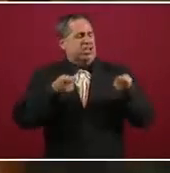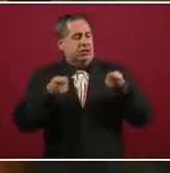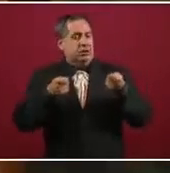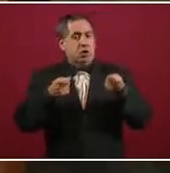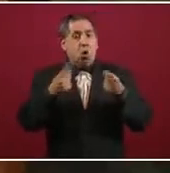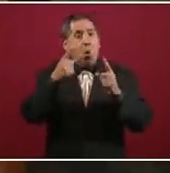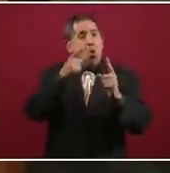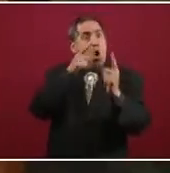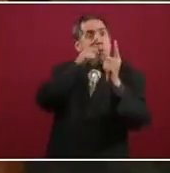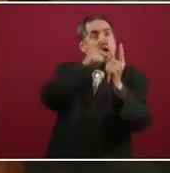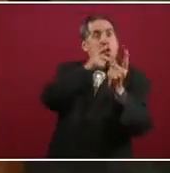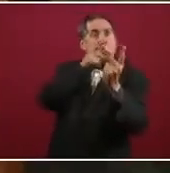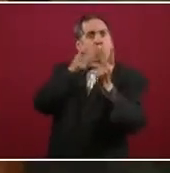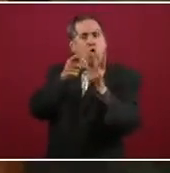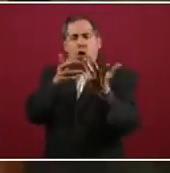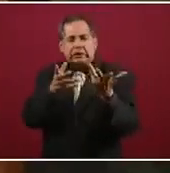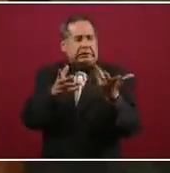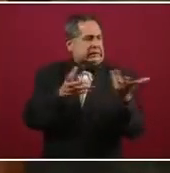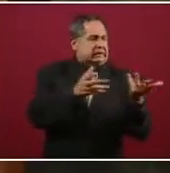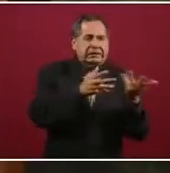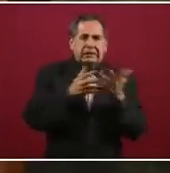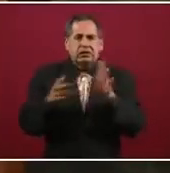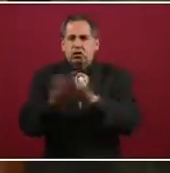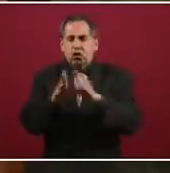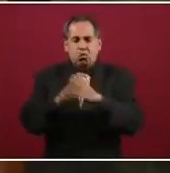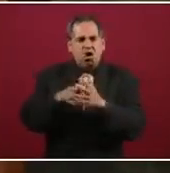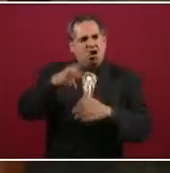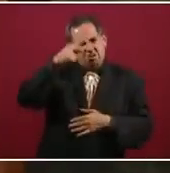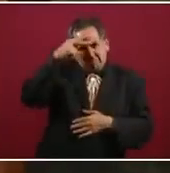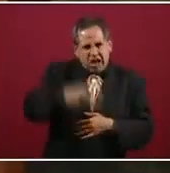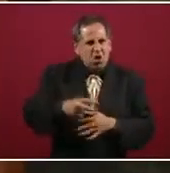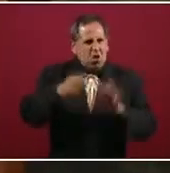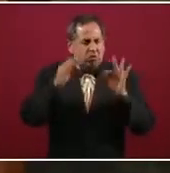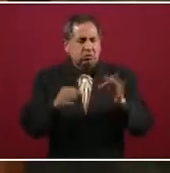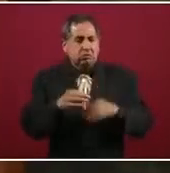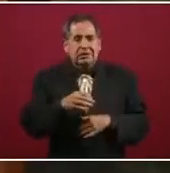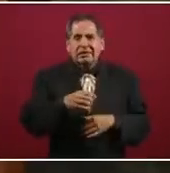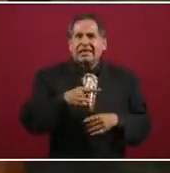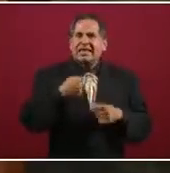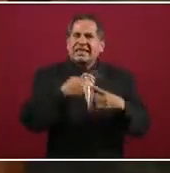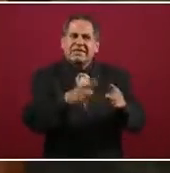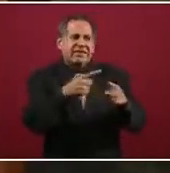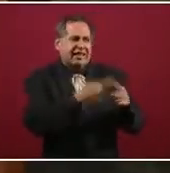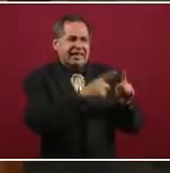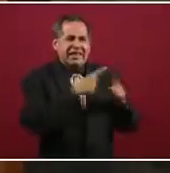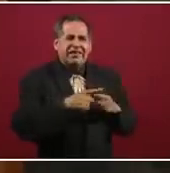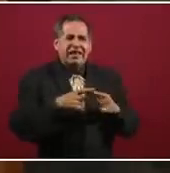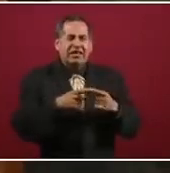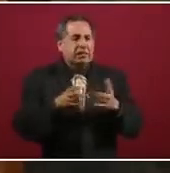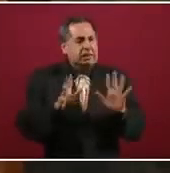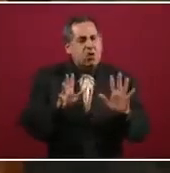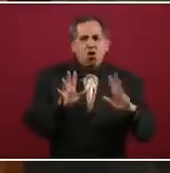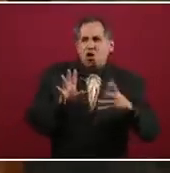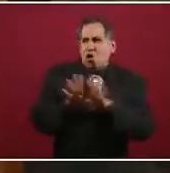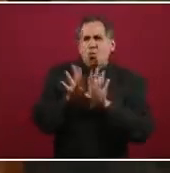proyecto de nación y que la lucha por construir el México que cada quien anhelaba iba a